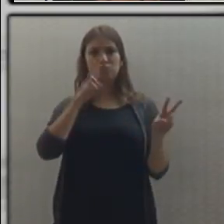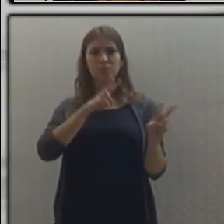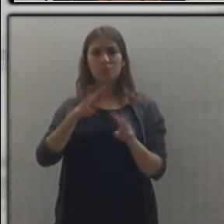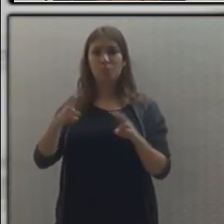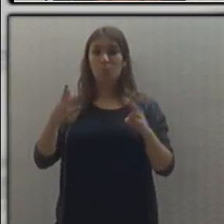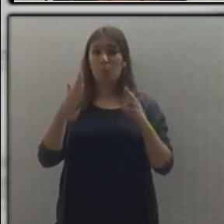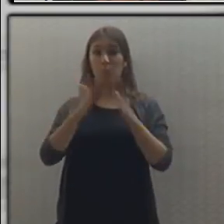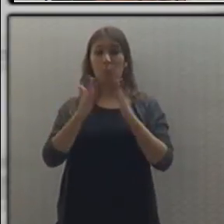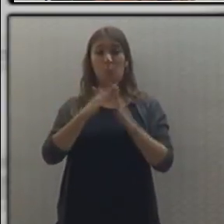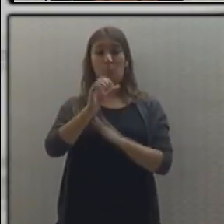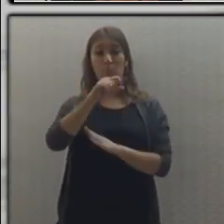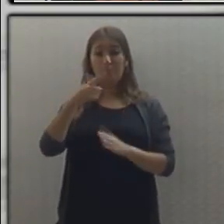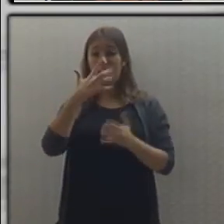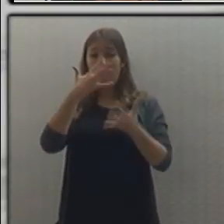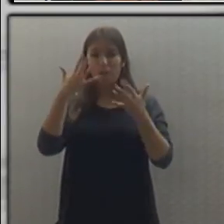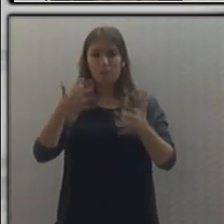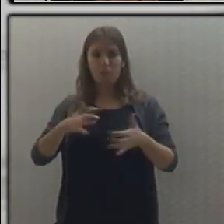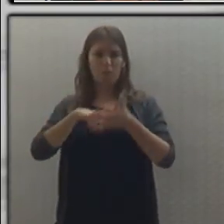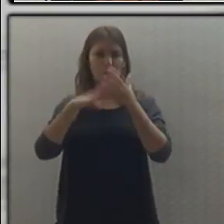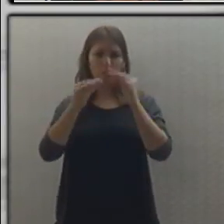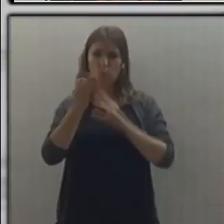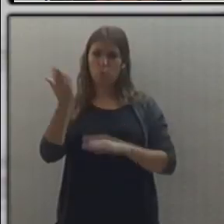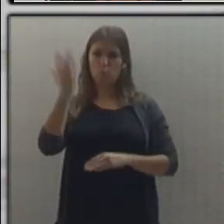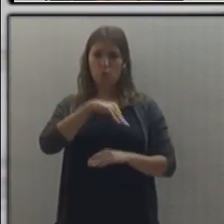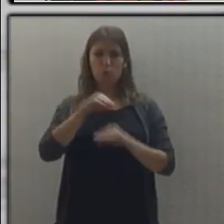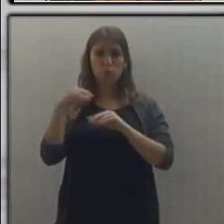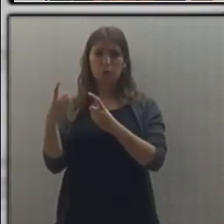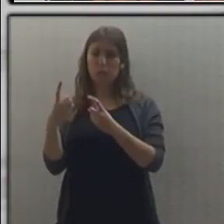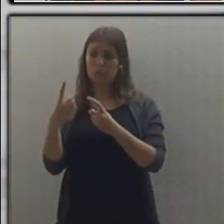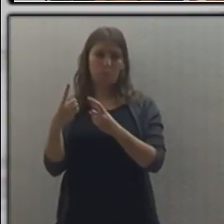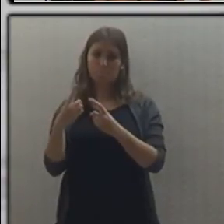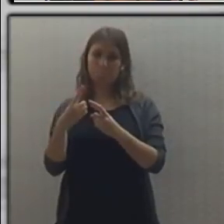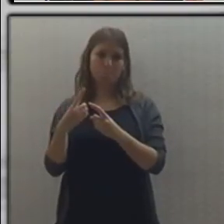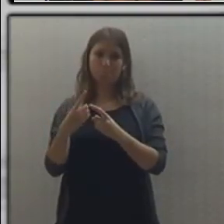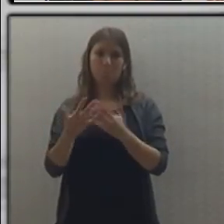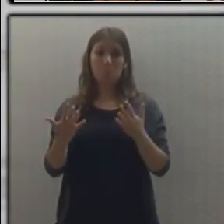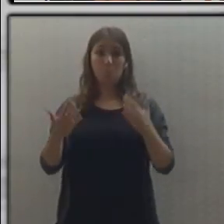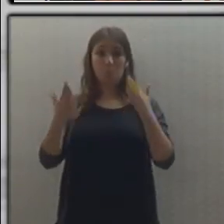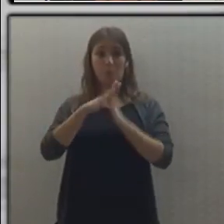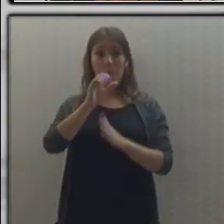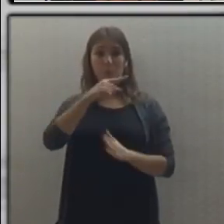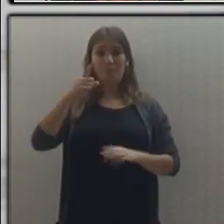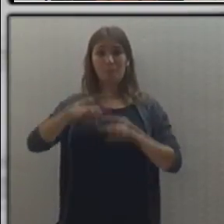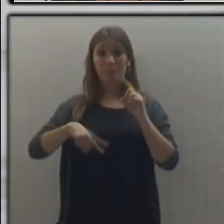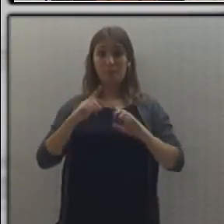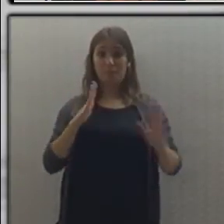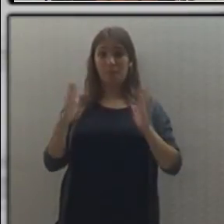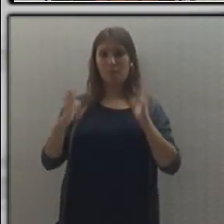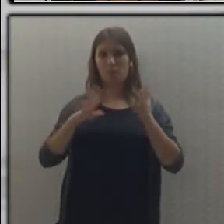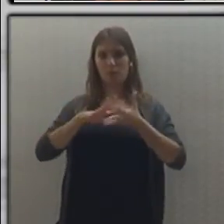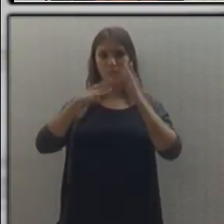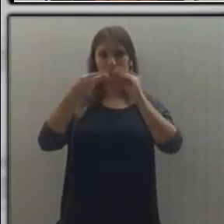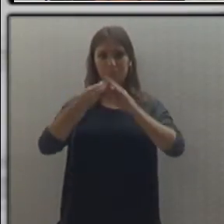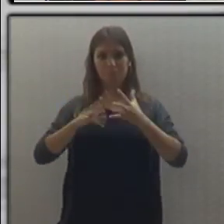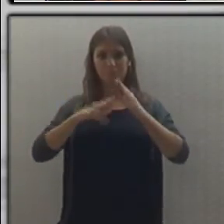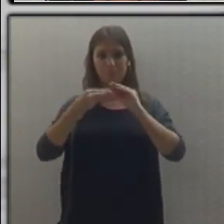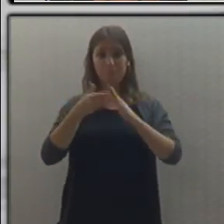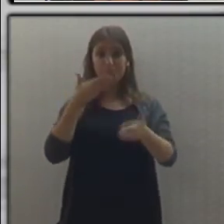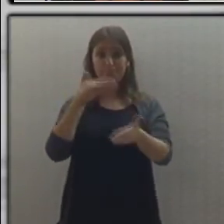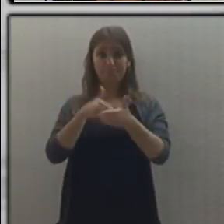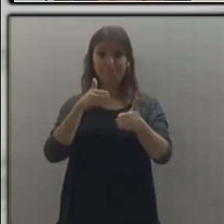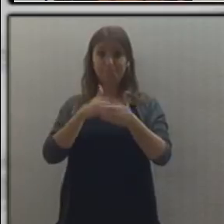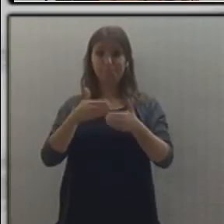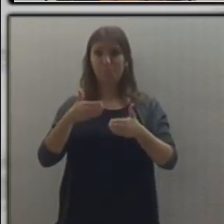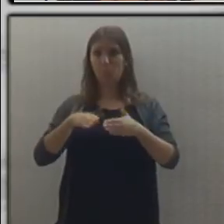no adaptadas a sus necesidades. El concepto de vivienda cambia con el tiempo y las barreras arquitectónicas